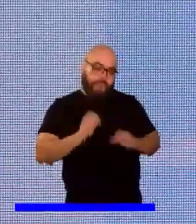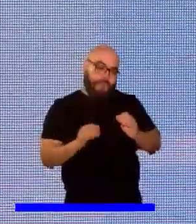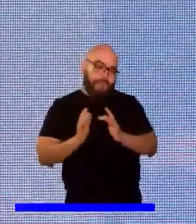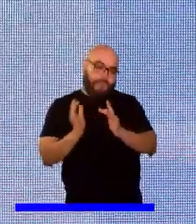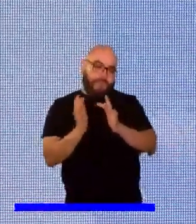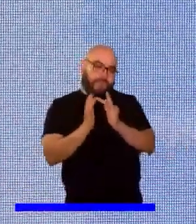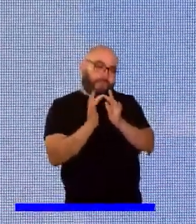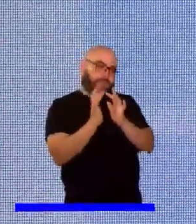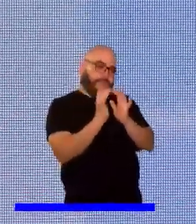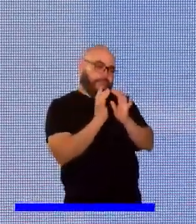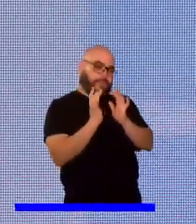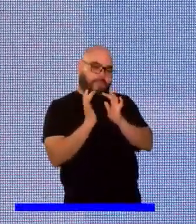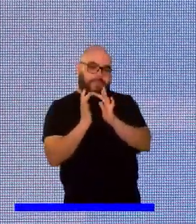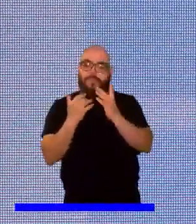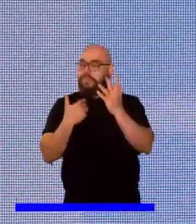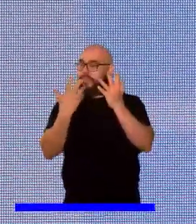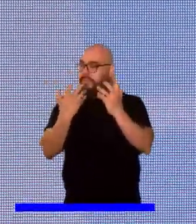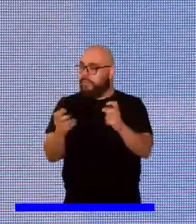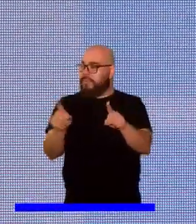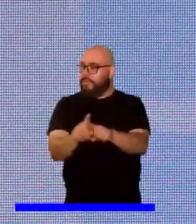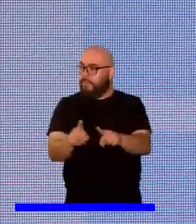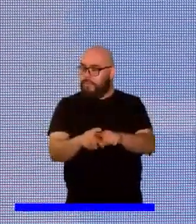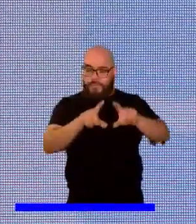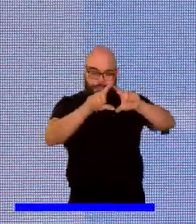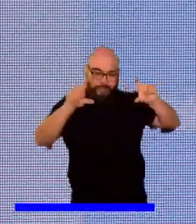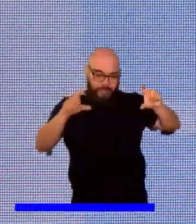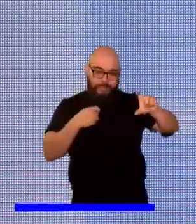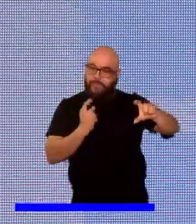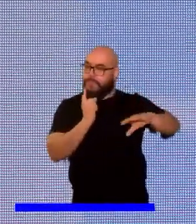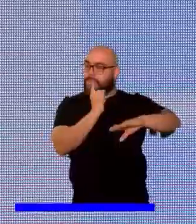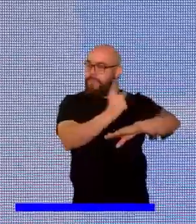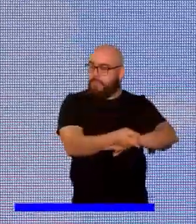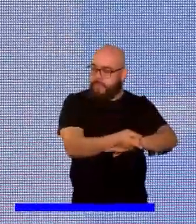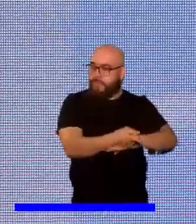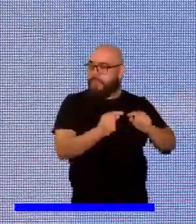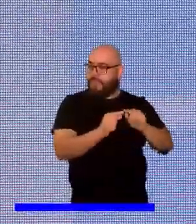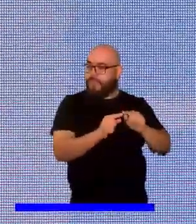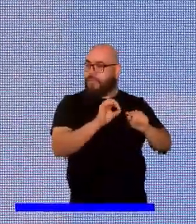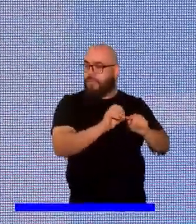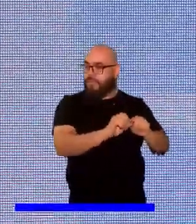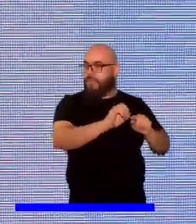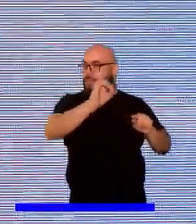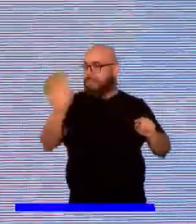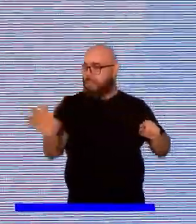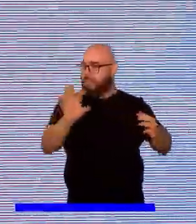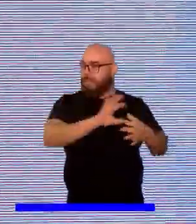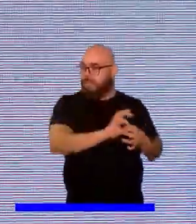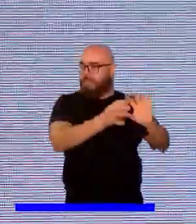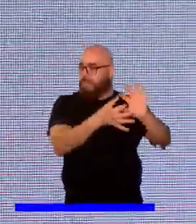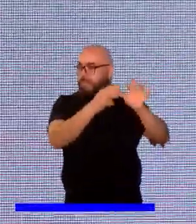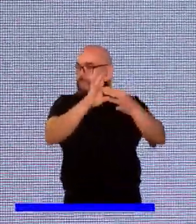conexión. Quiero que me aparezca en una cajita para que alguien le escriba. Cuando alguien me escriba, quiero que me responda y me lo mande para acá. Y así,